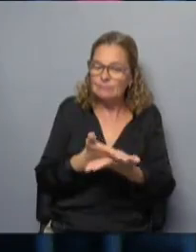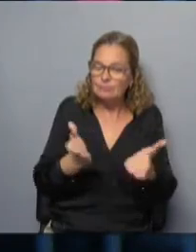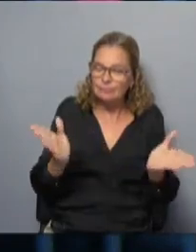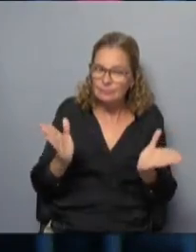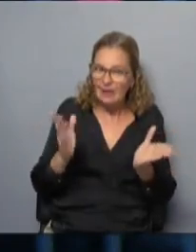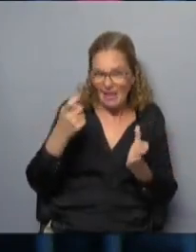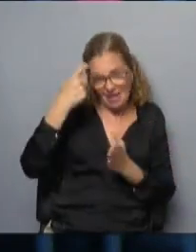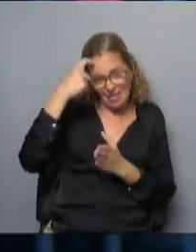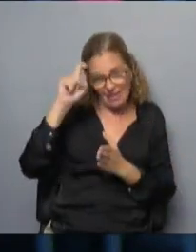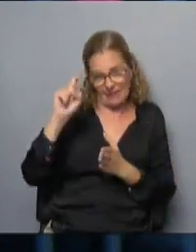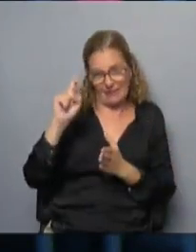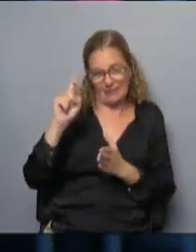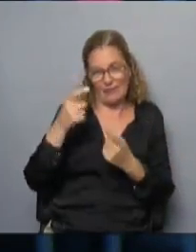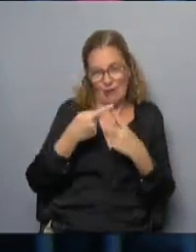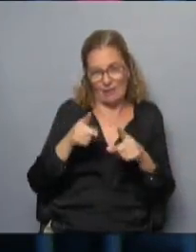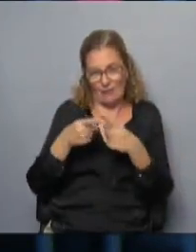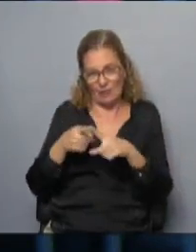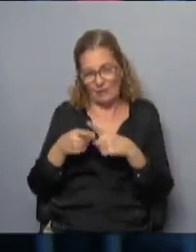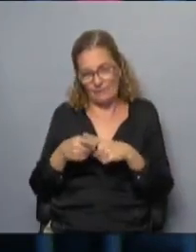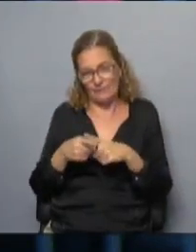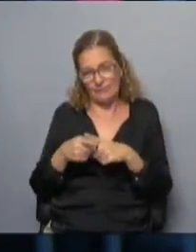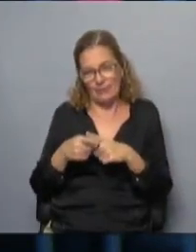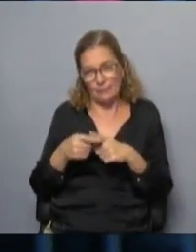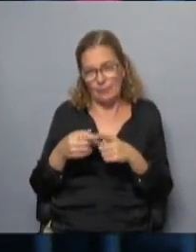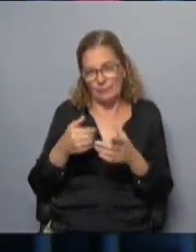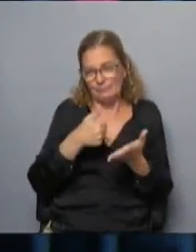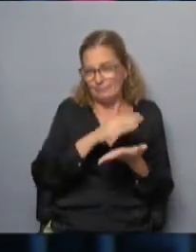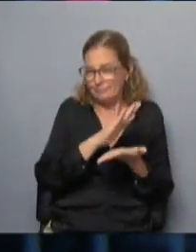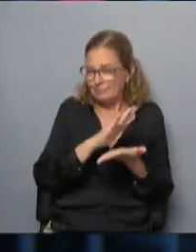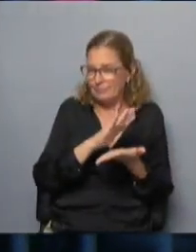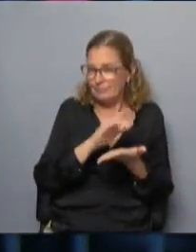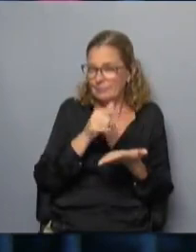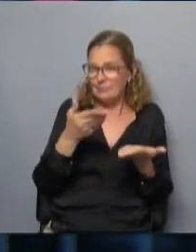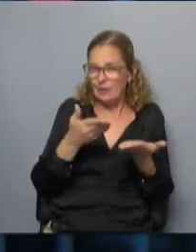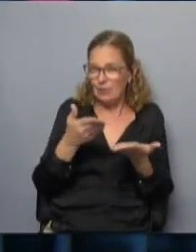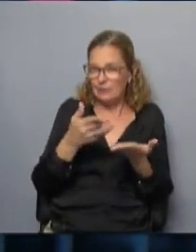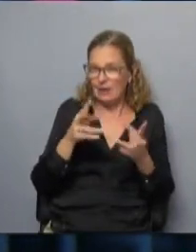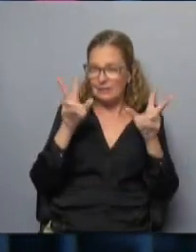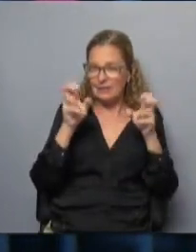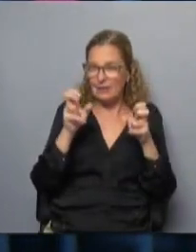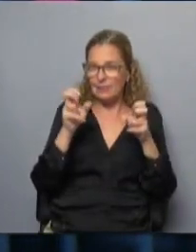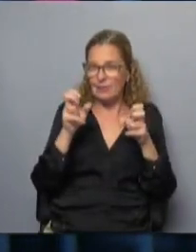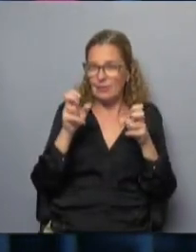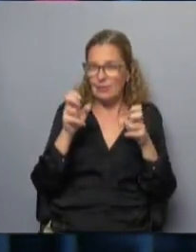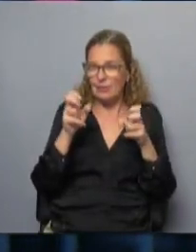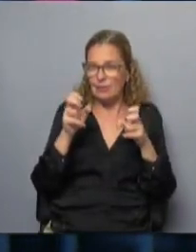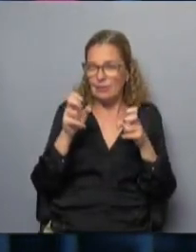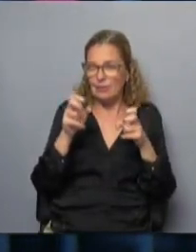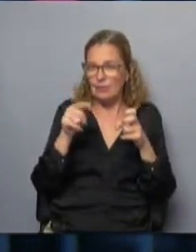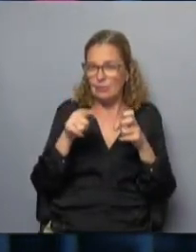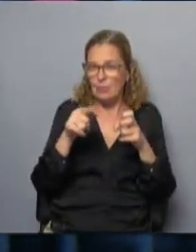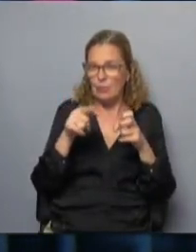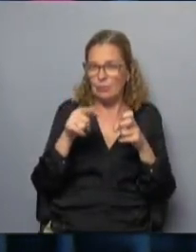biología del tav son desechables ahora está esta cuestión ganar la vuelta somos honestos y ellos